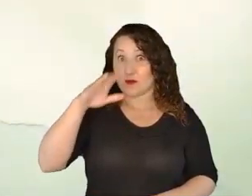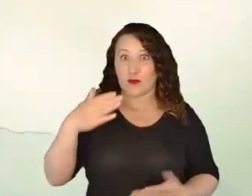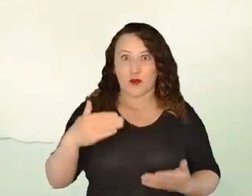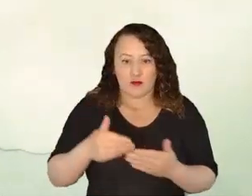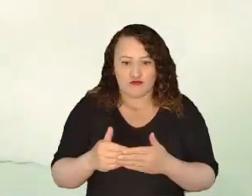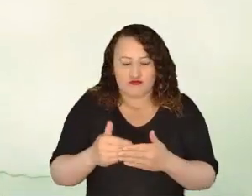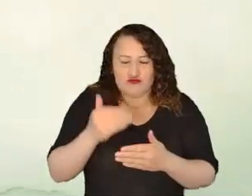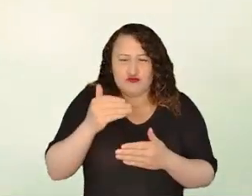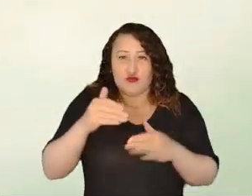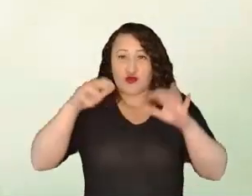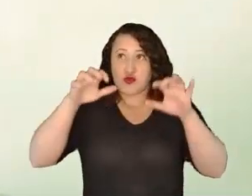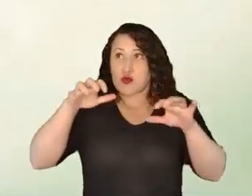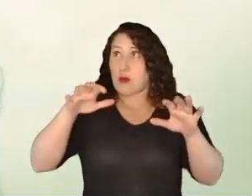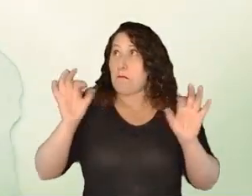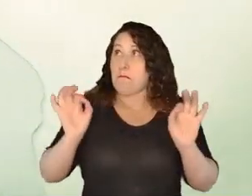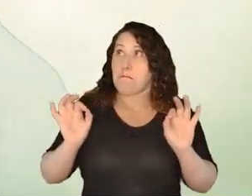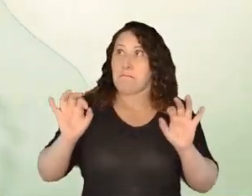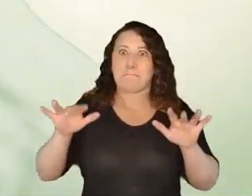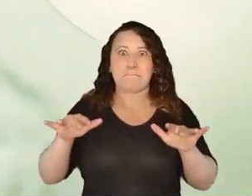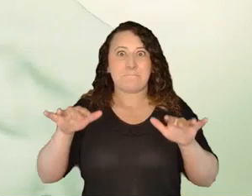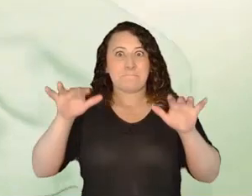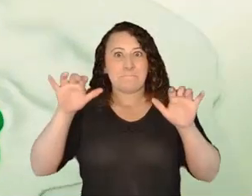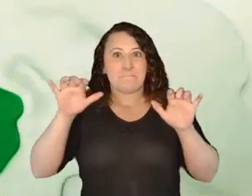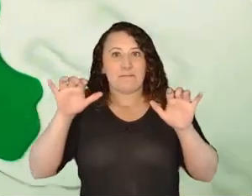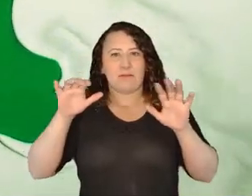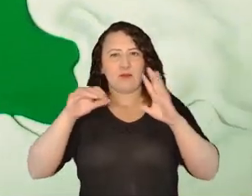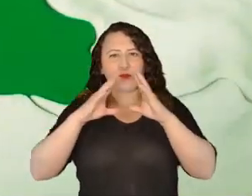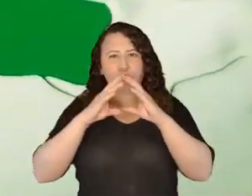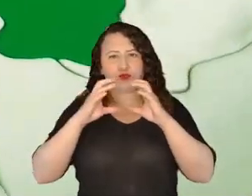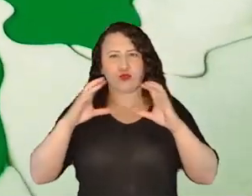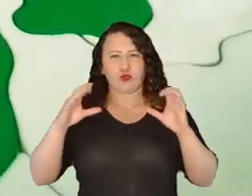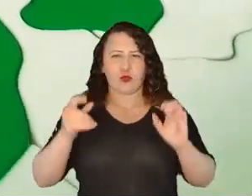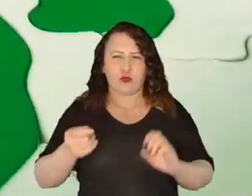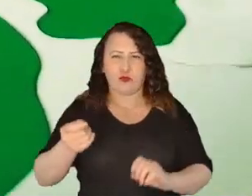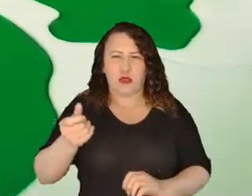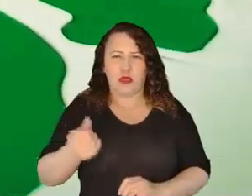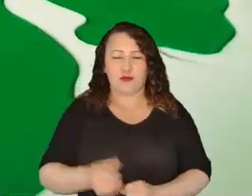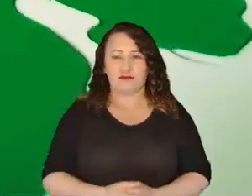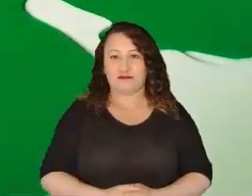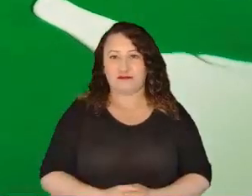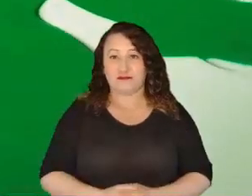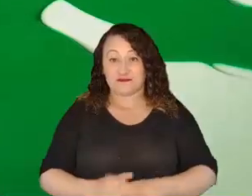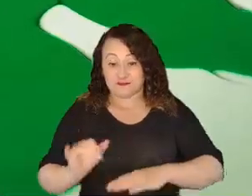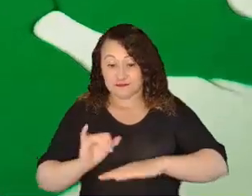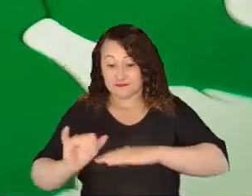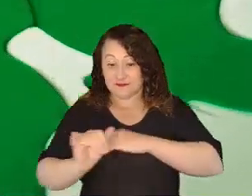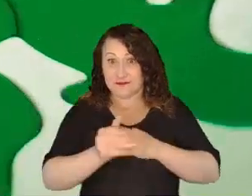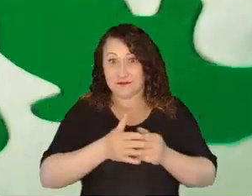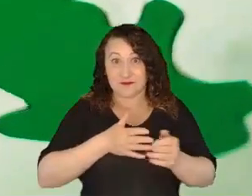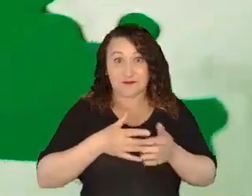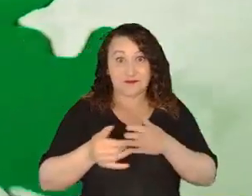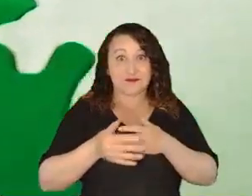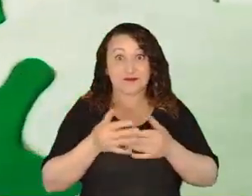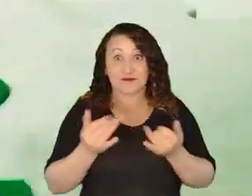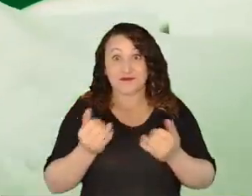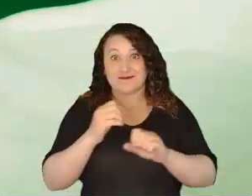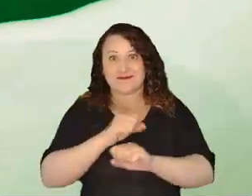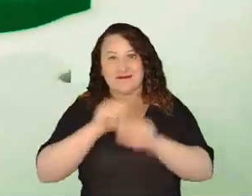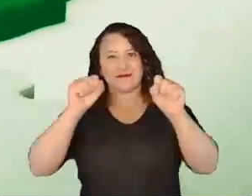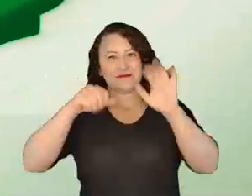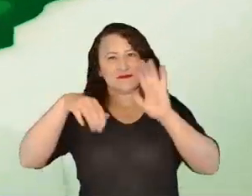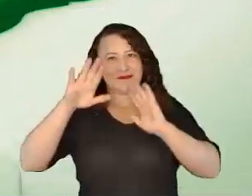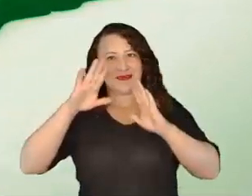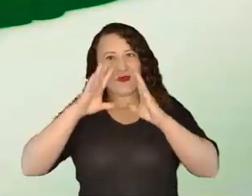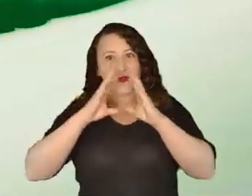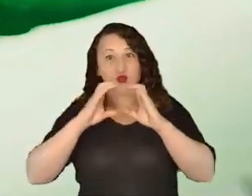mañana el norte del país promete Un inicio de jornada sin lluvias importantes y Con nubosidad escasa en